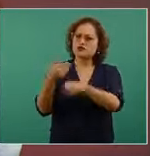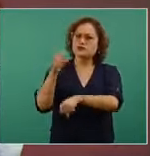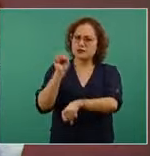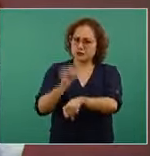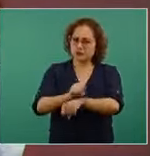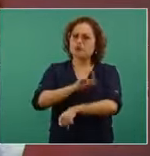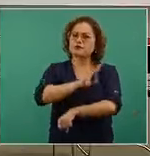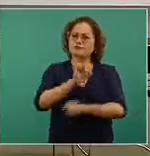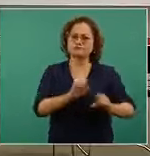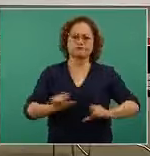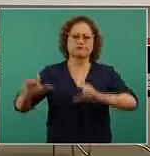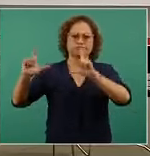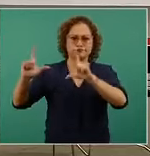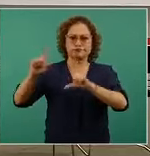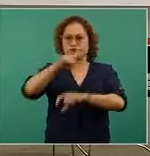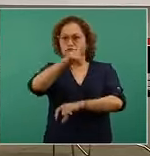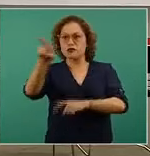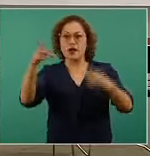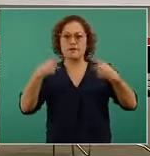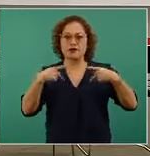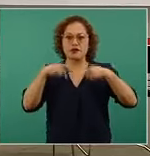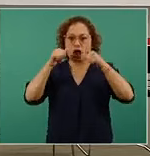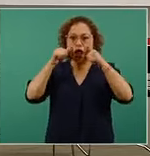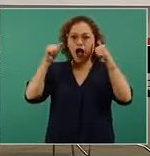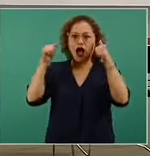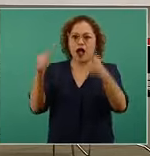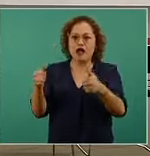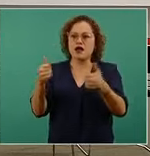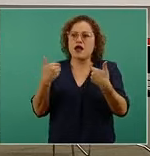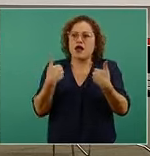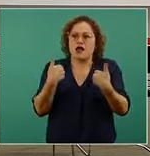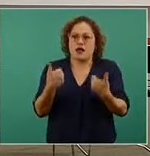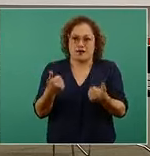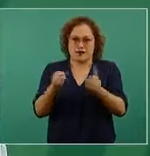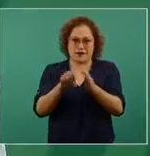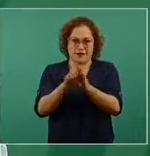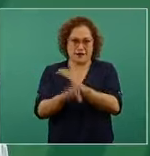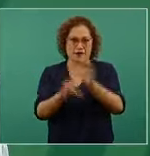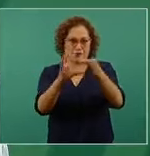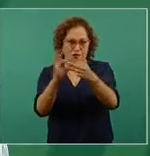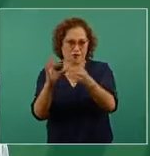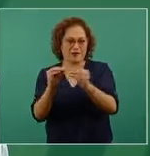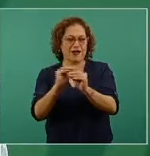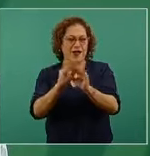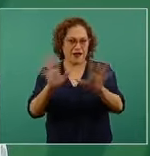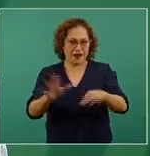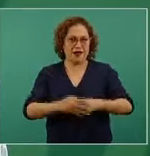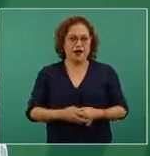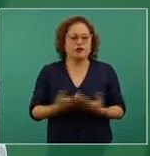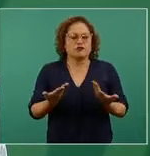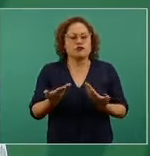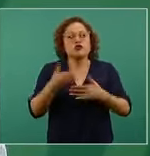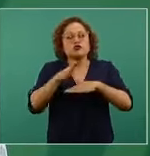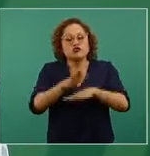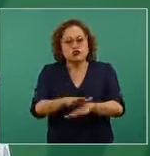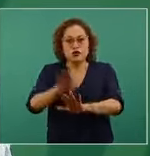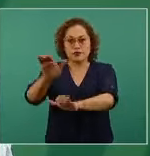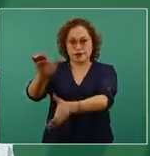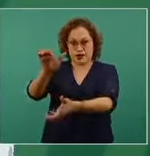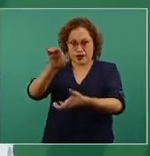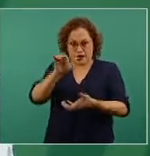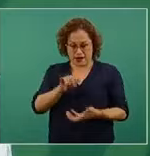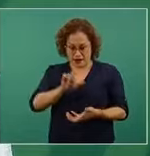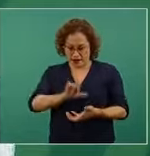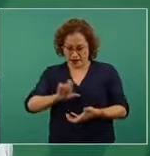la población también tenga claridad de cómo se hace la distribución de la aplicación de la primera dosis de vacuna